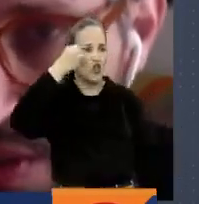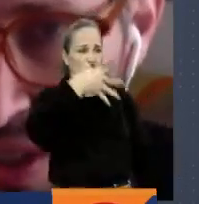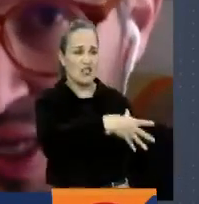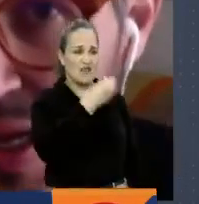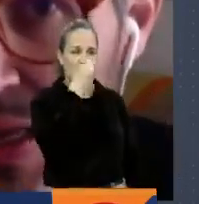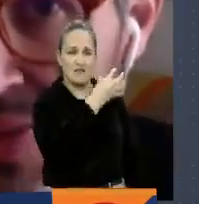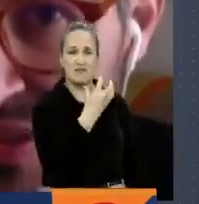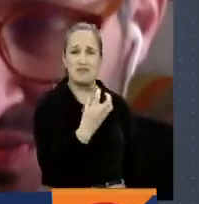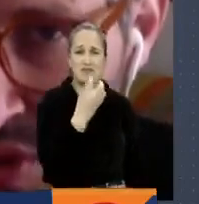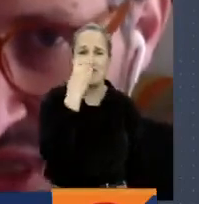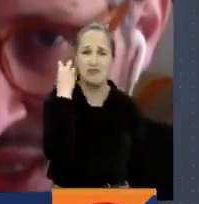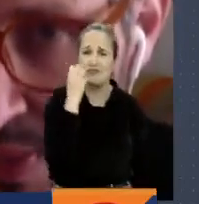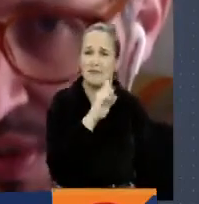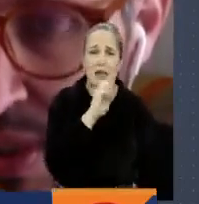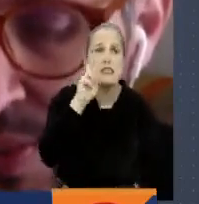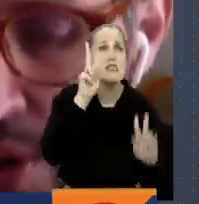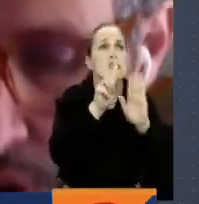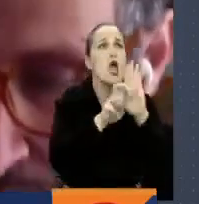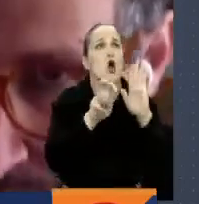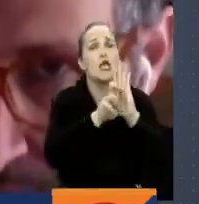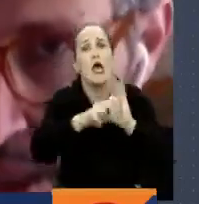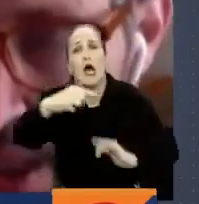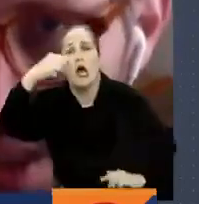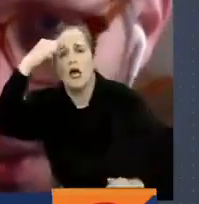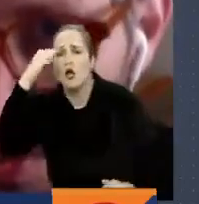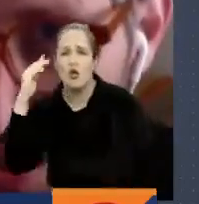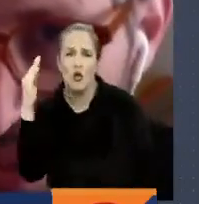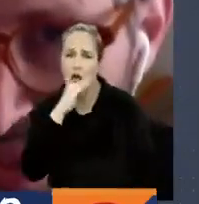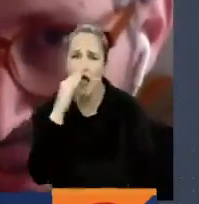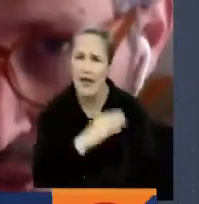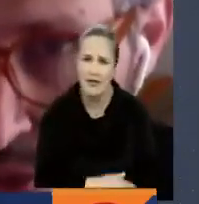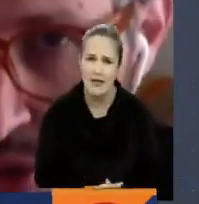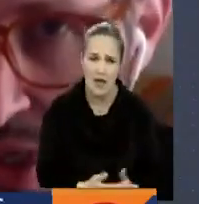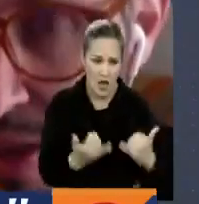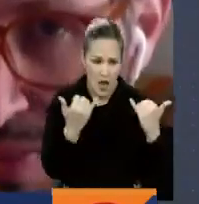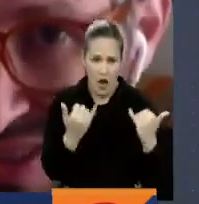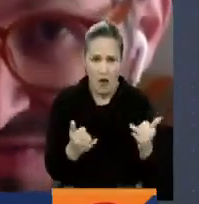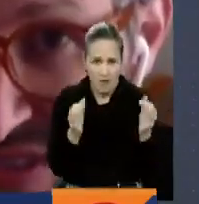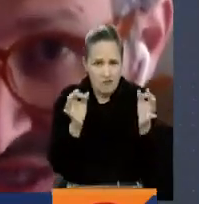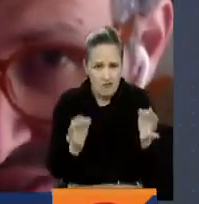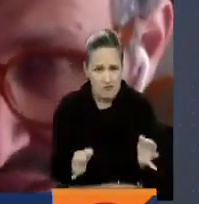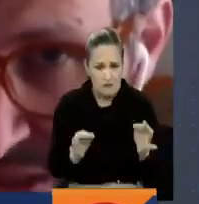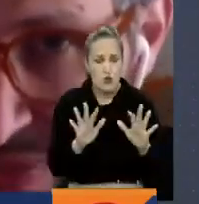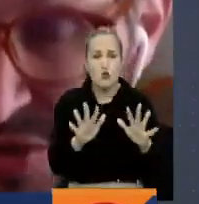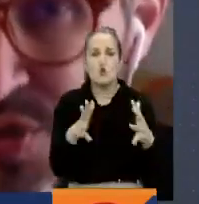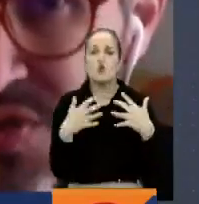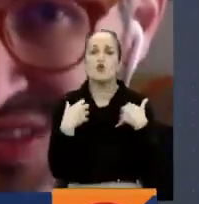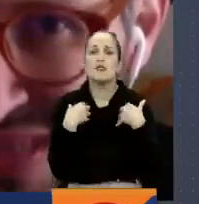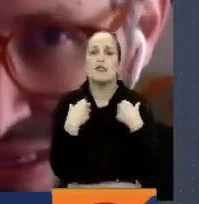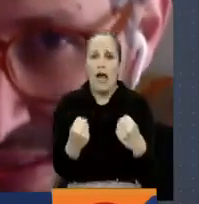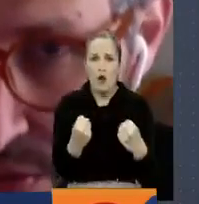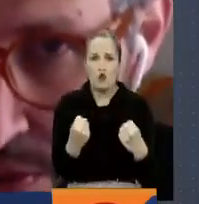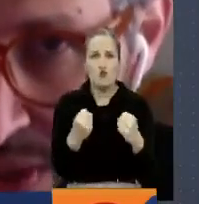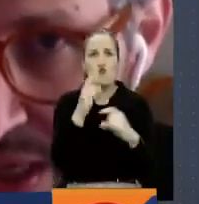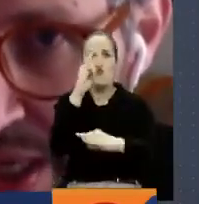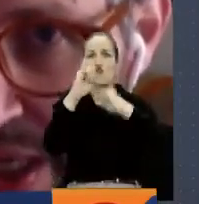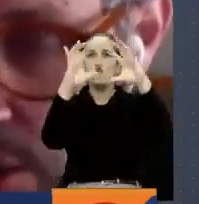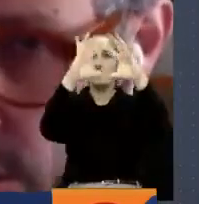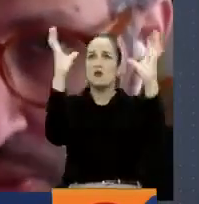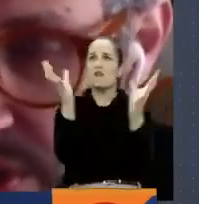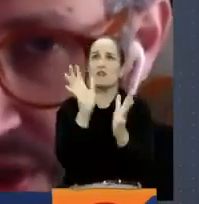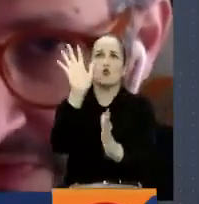es una vieja teoría además desmontada por ejemplo hoy los sistemas de salud más eficientes más universales de